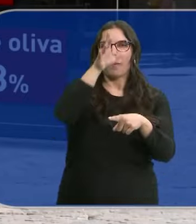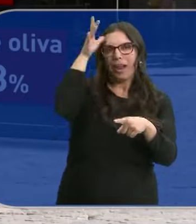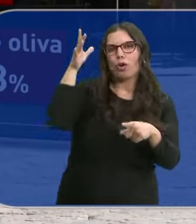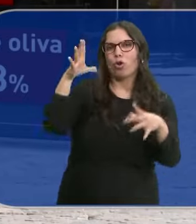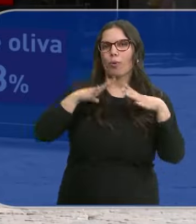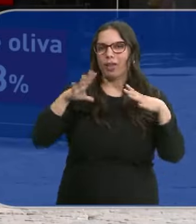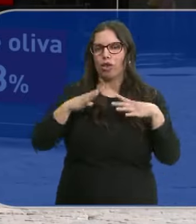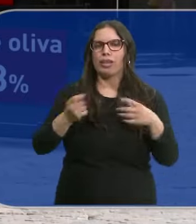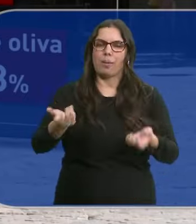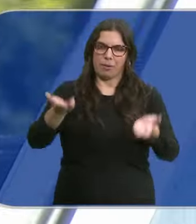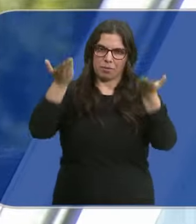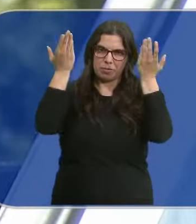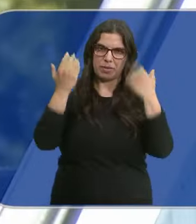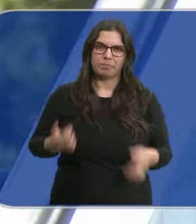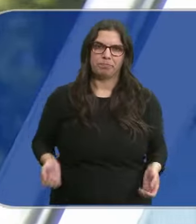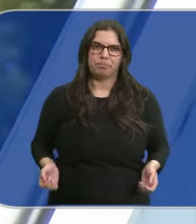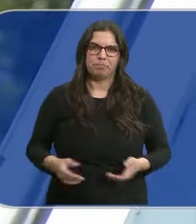vacaciones.